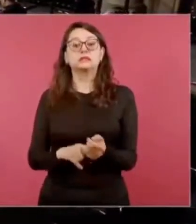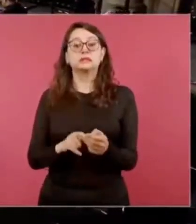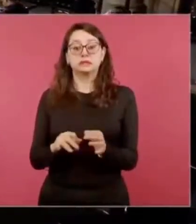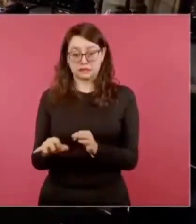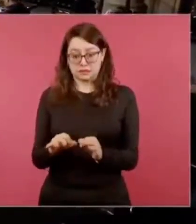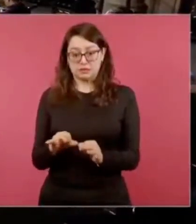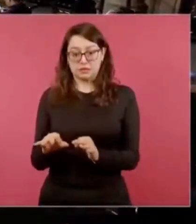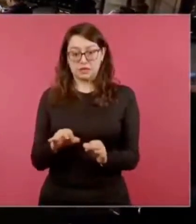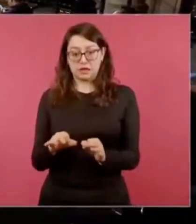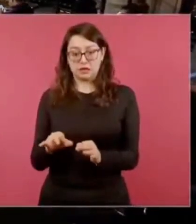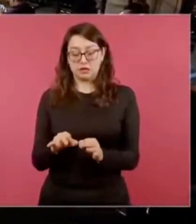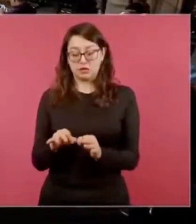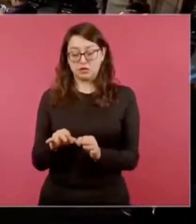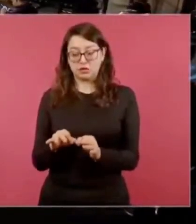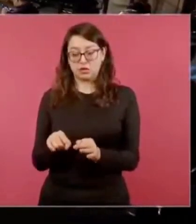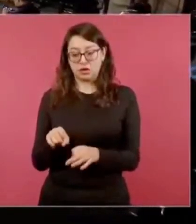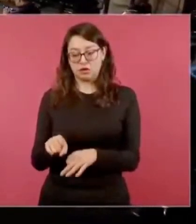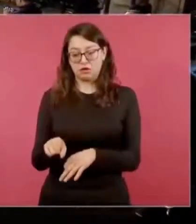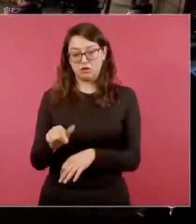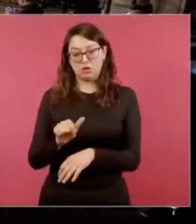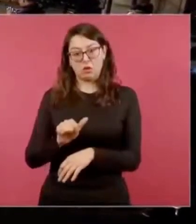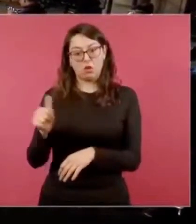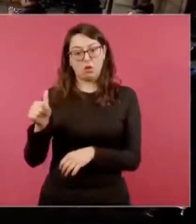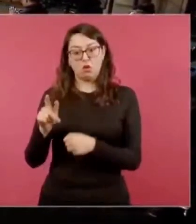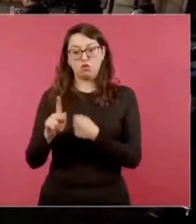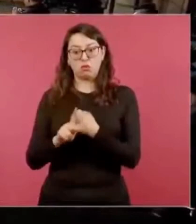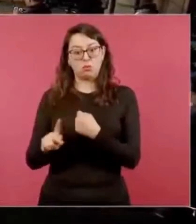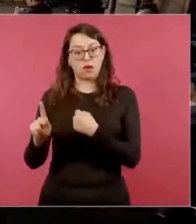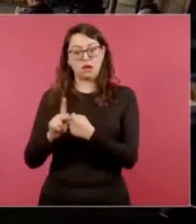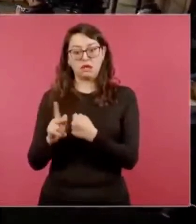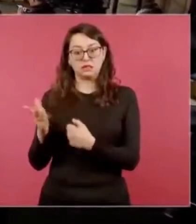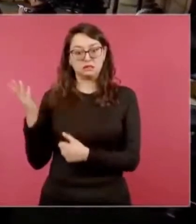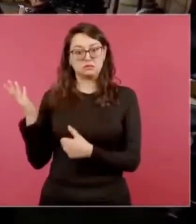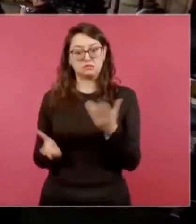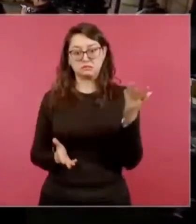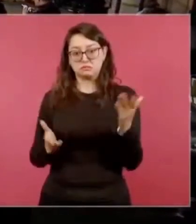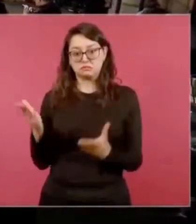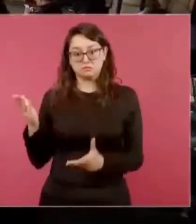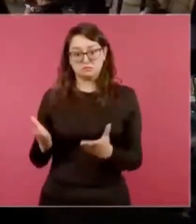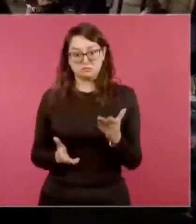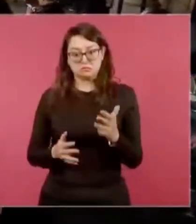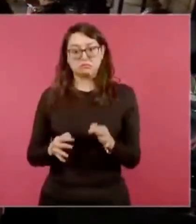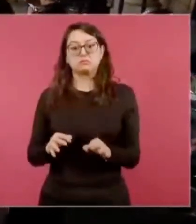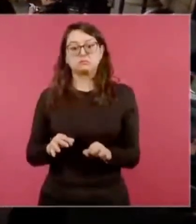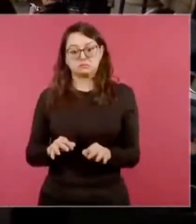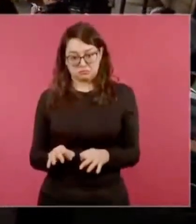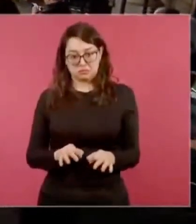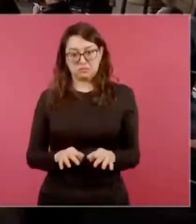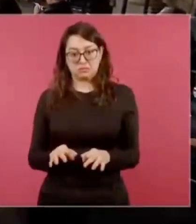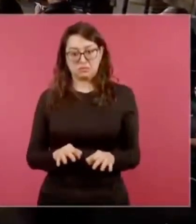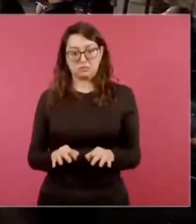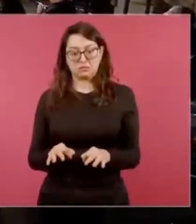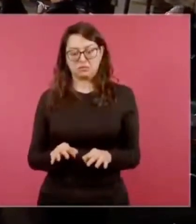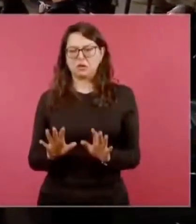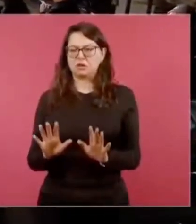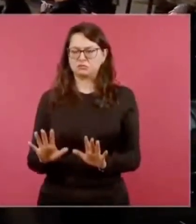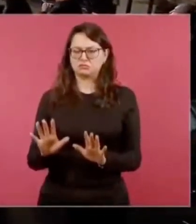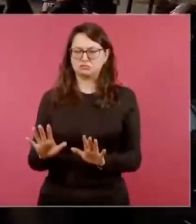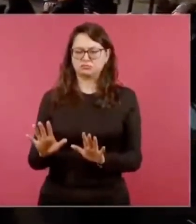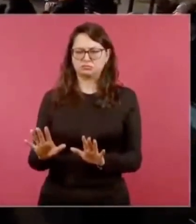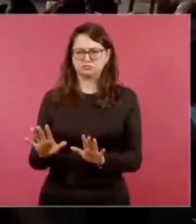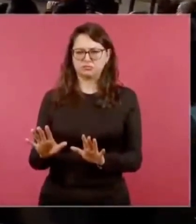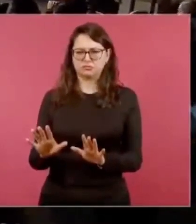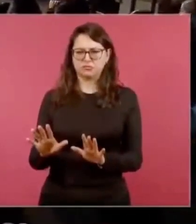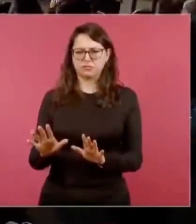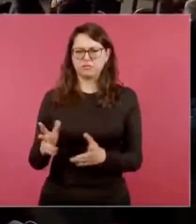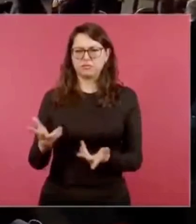que eran extranjeros pasaran a ser trabajadores ferroviarios mexicanos, que